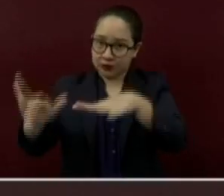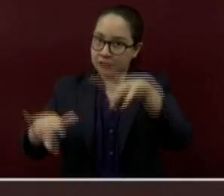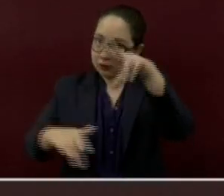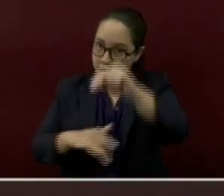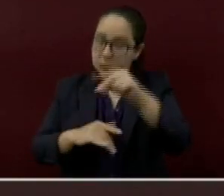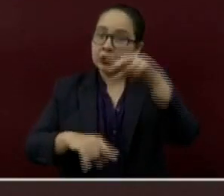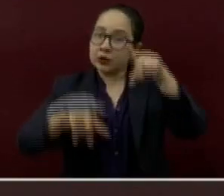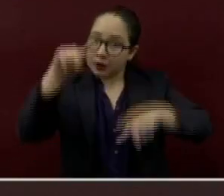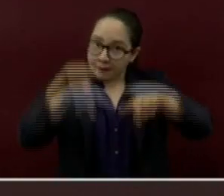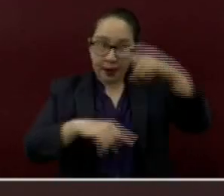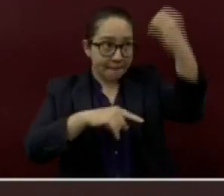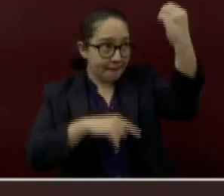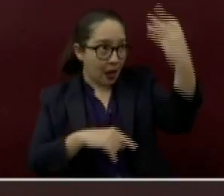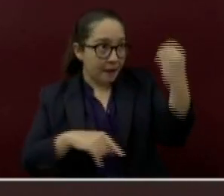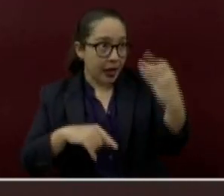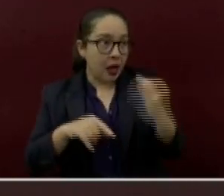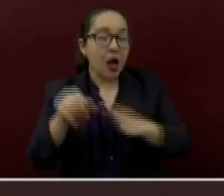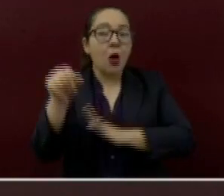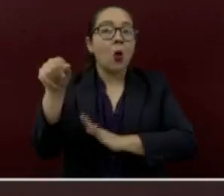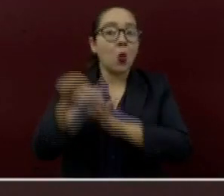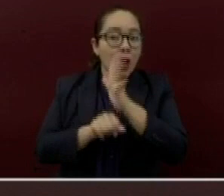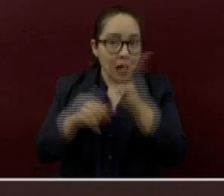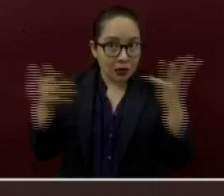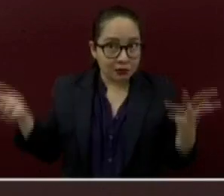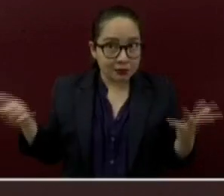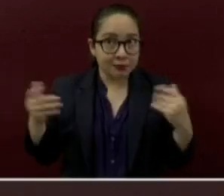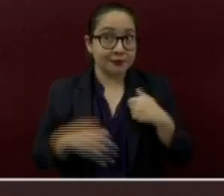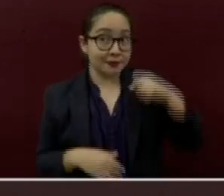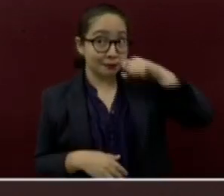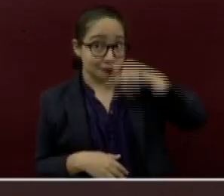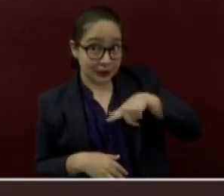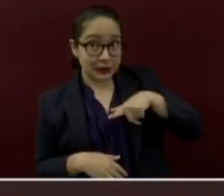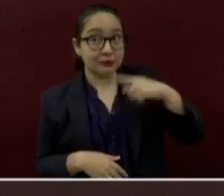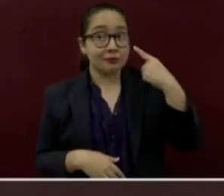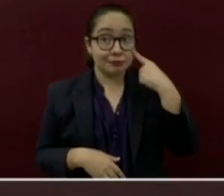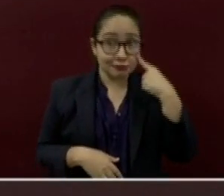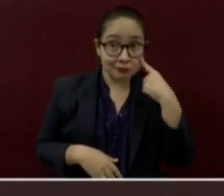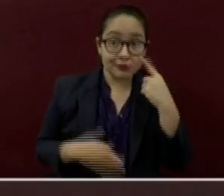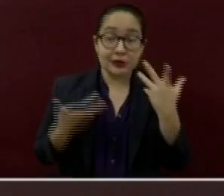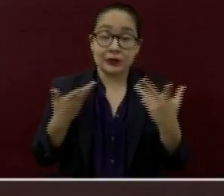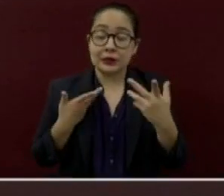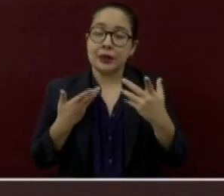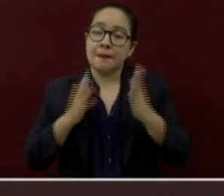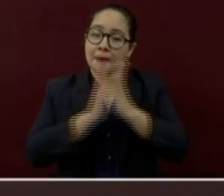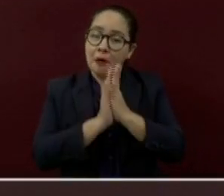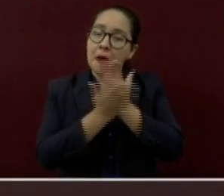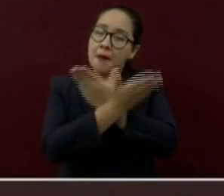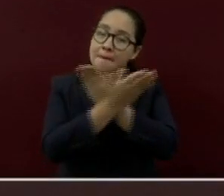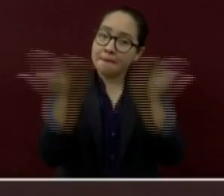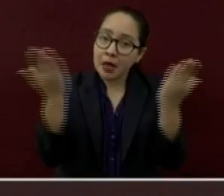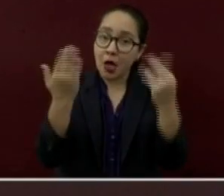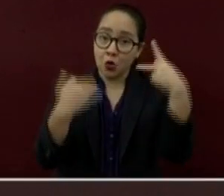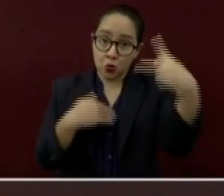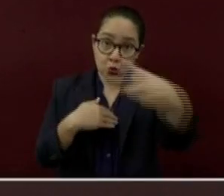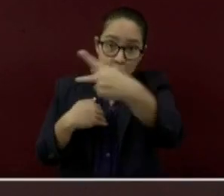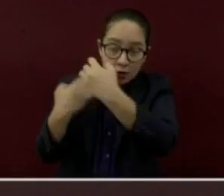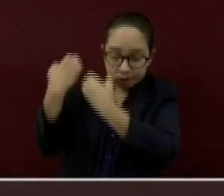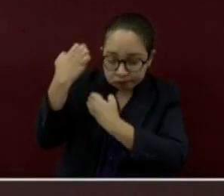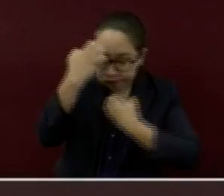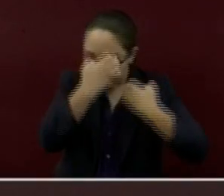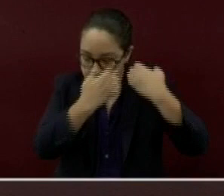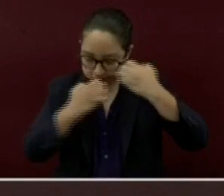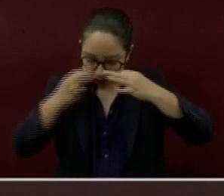en su municipio asimismo le se les exhorta a realizar la autoevaluación del